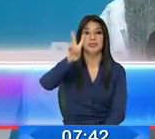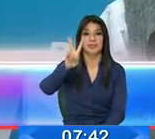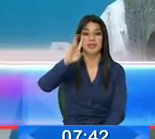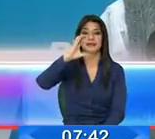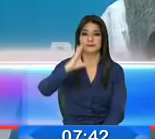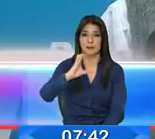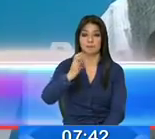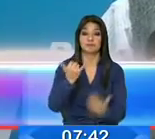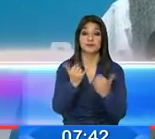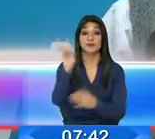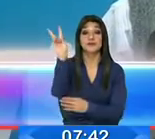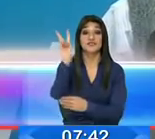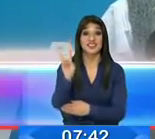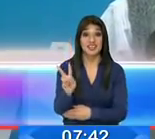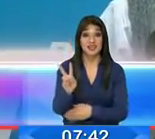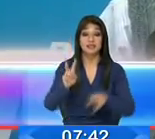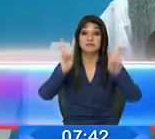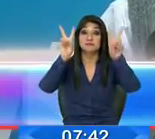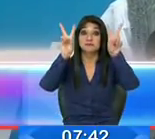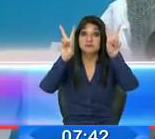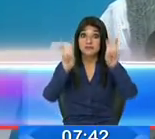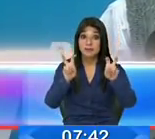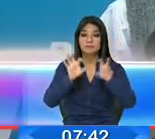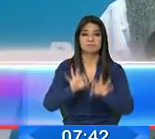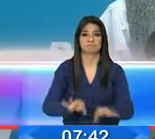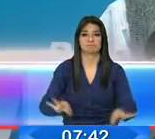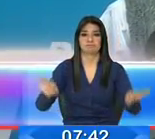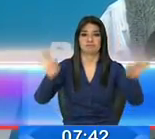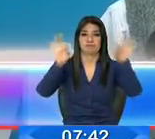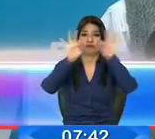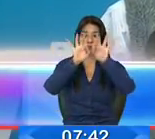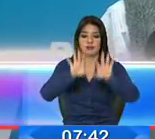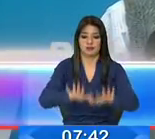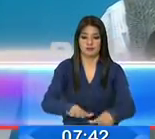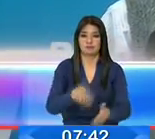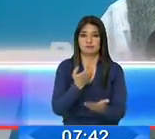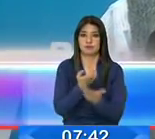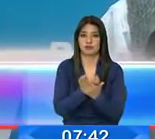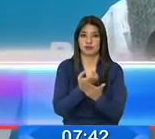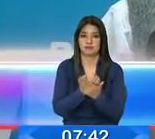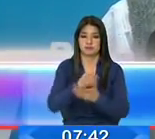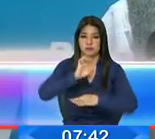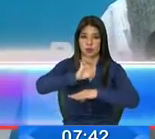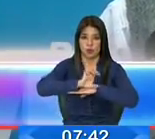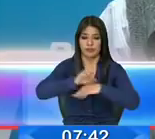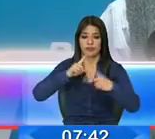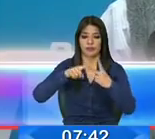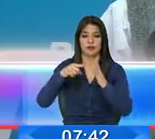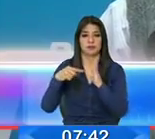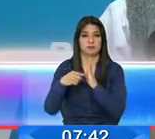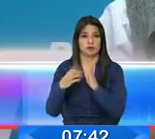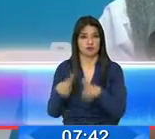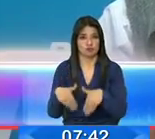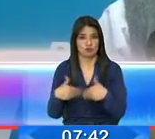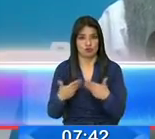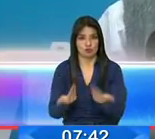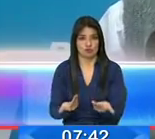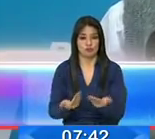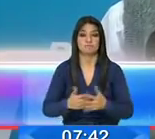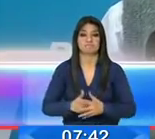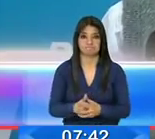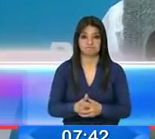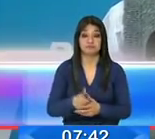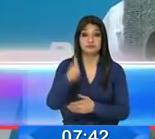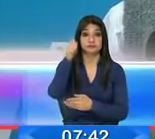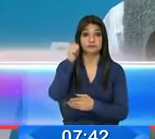Este viernes queremos abordar la situación económica del país, la situación fiscal, con un nuevo ingrediente.